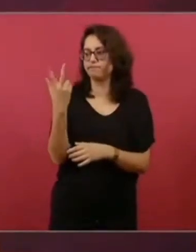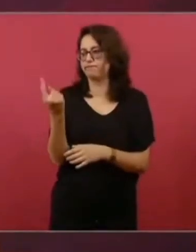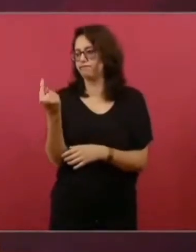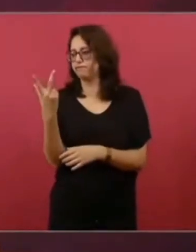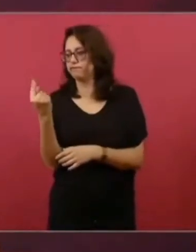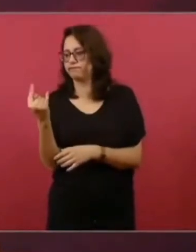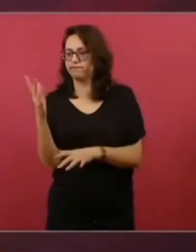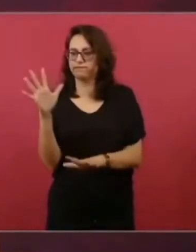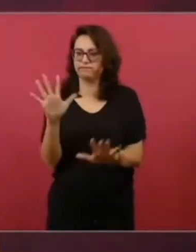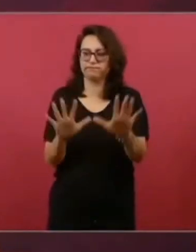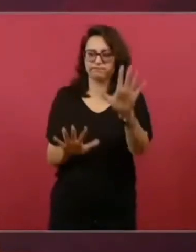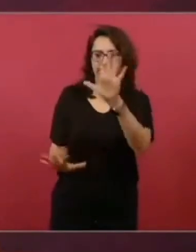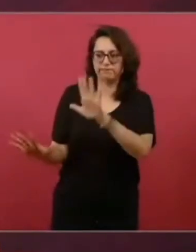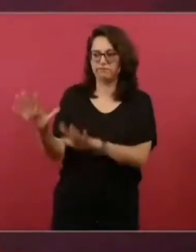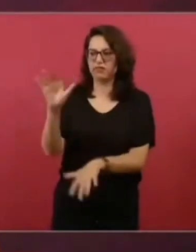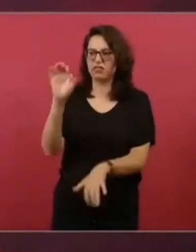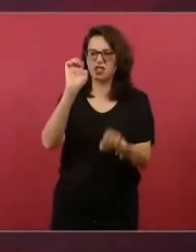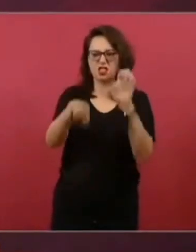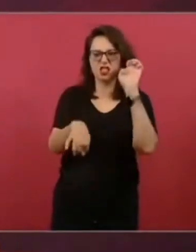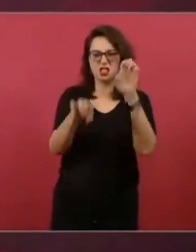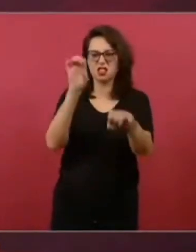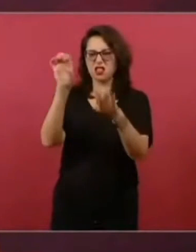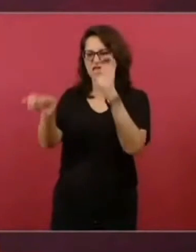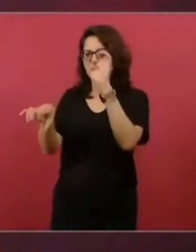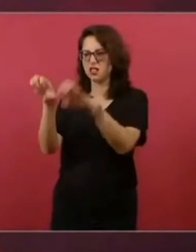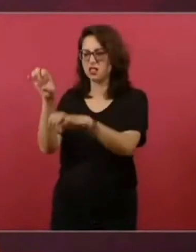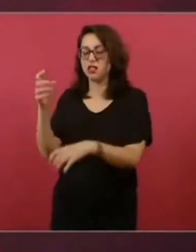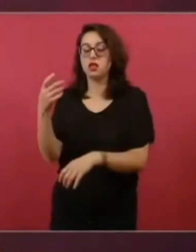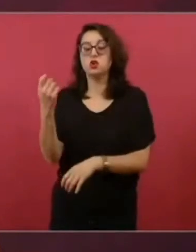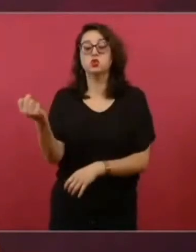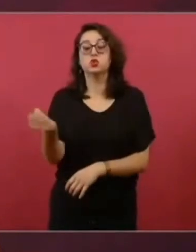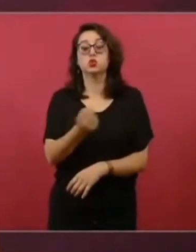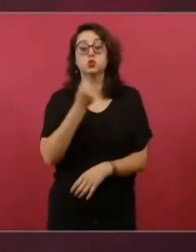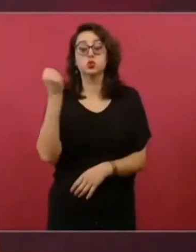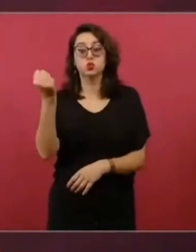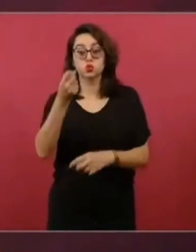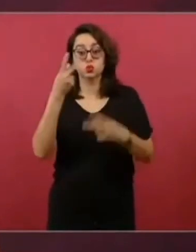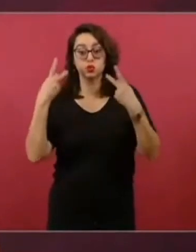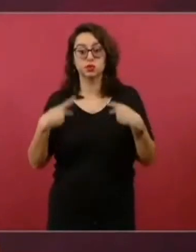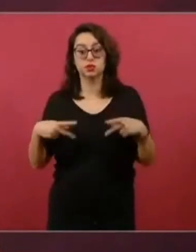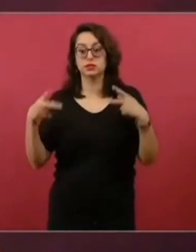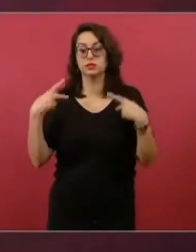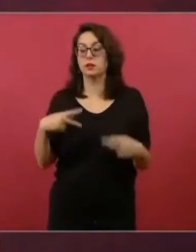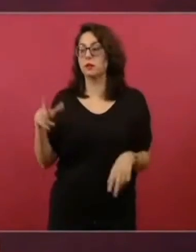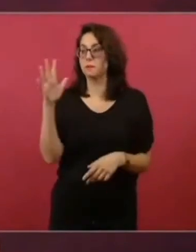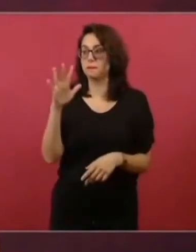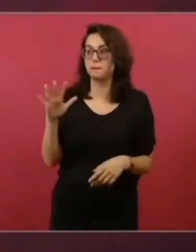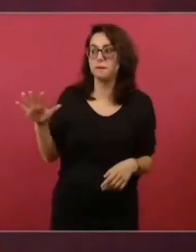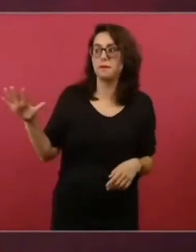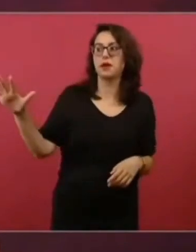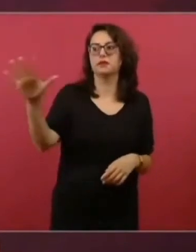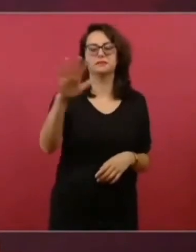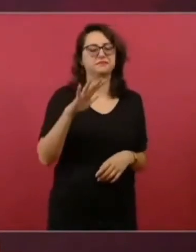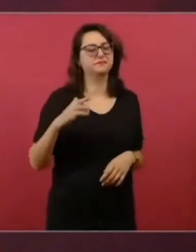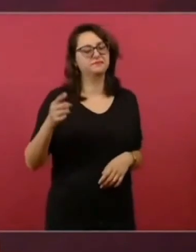Afortunadamente la gente sí sabe lo que está sucediendo.